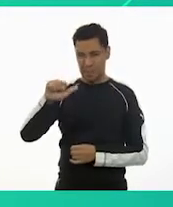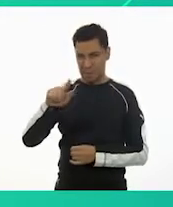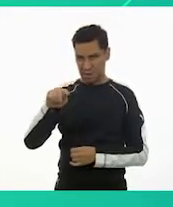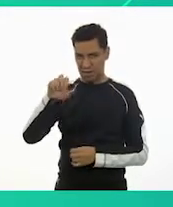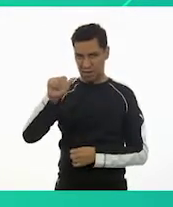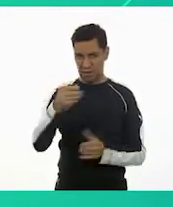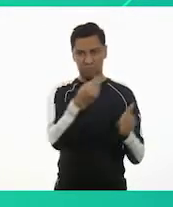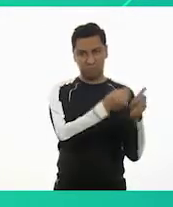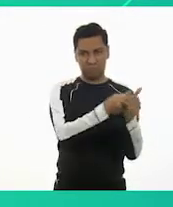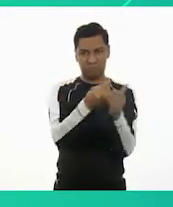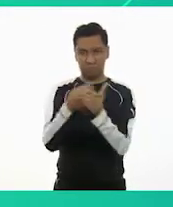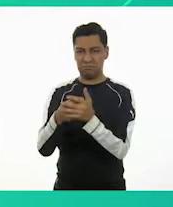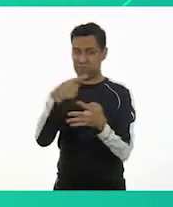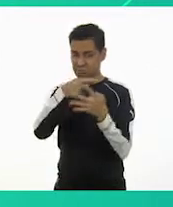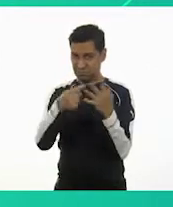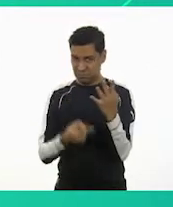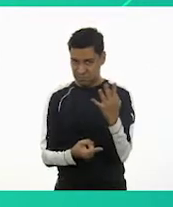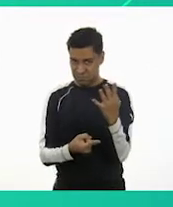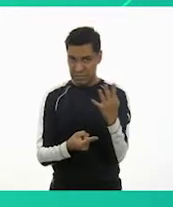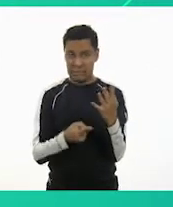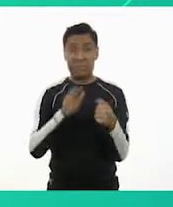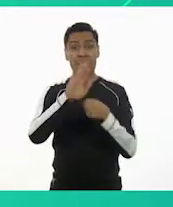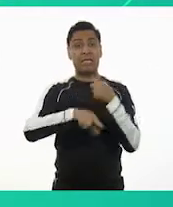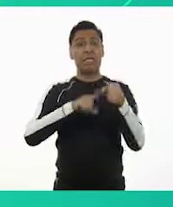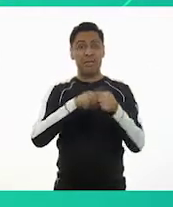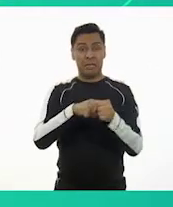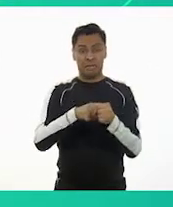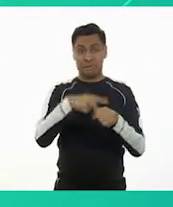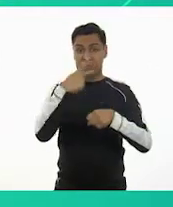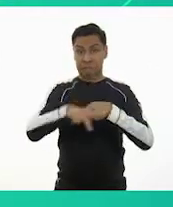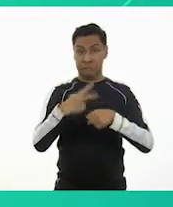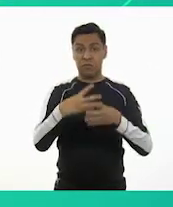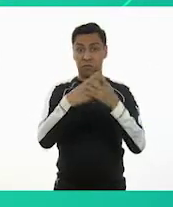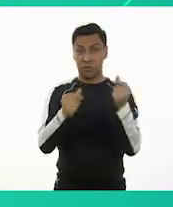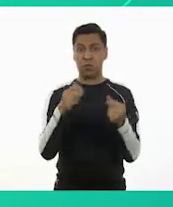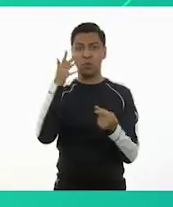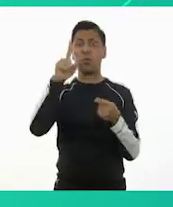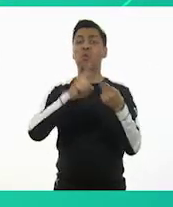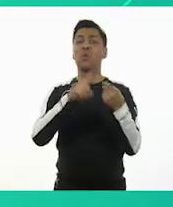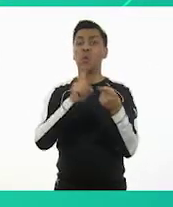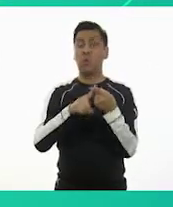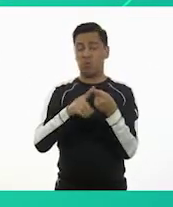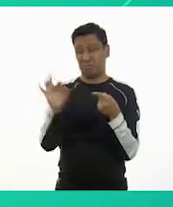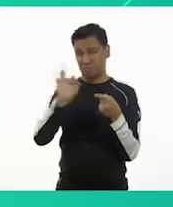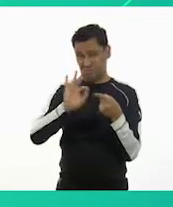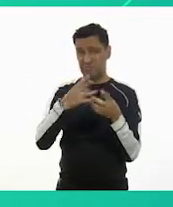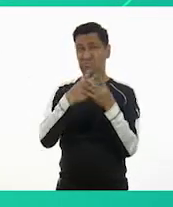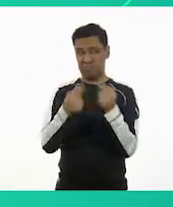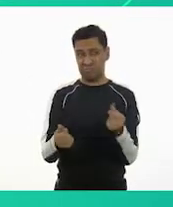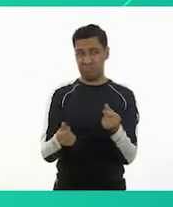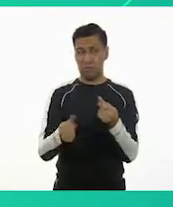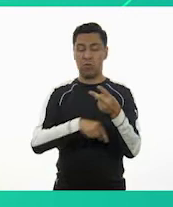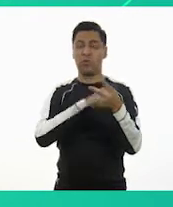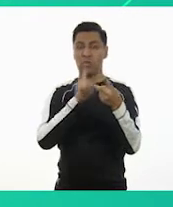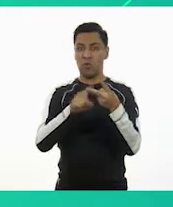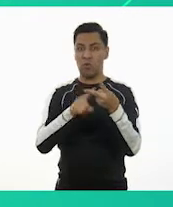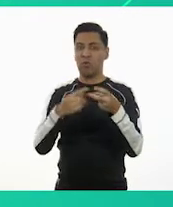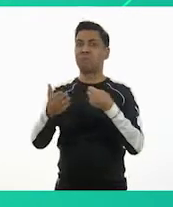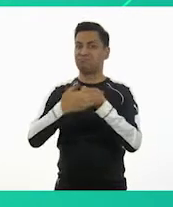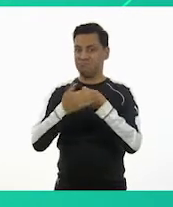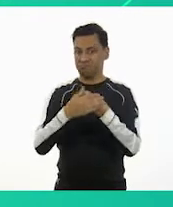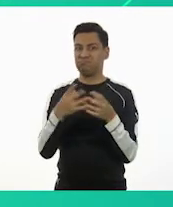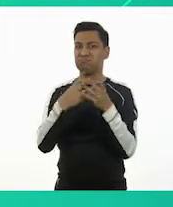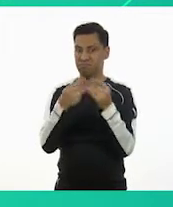categorías para catalogar a las especies que se consideran en riesgo. 1, probablemente extinta. 2, en peligro de